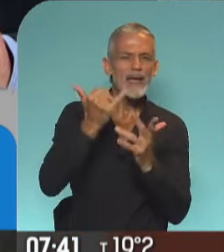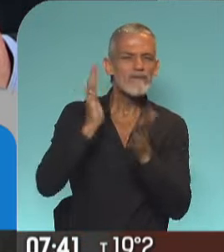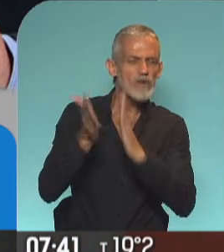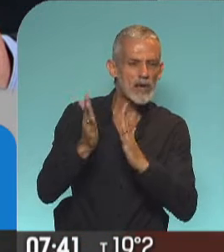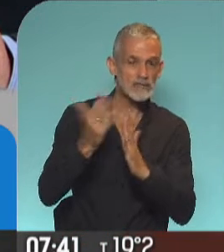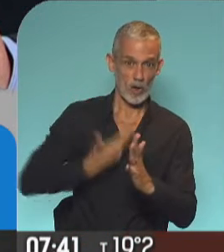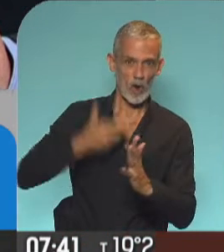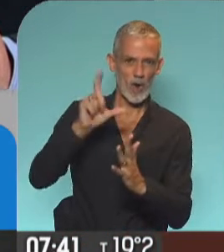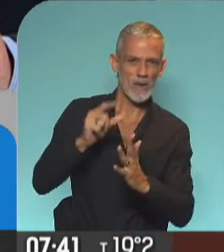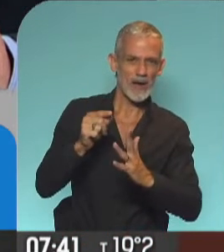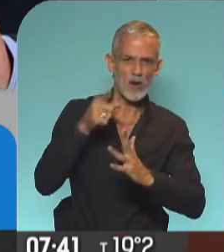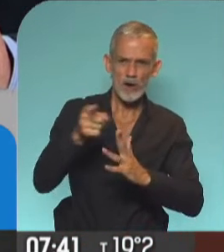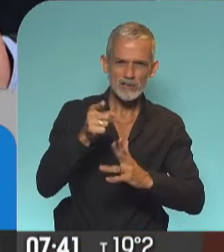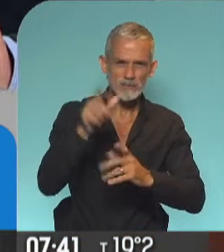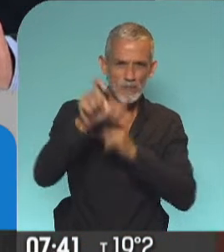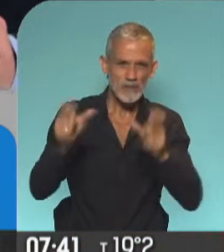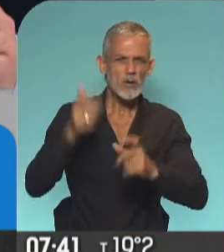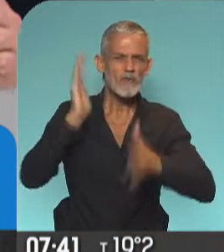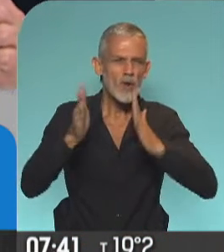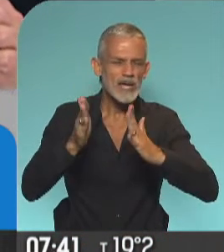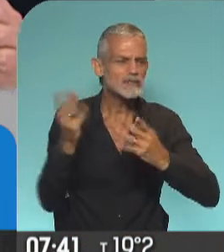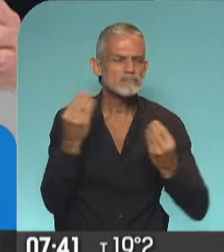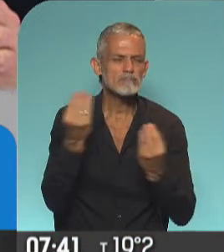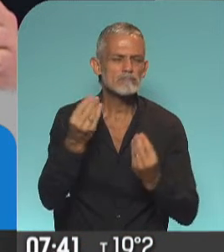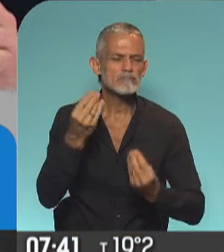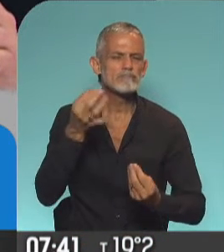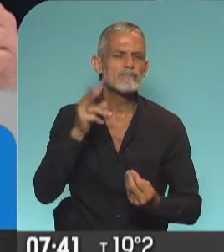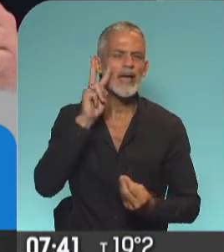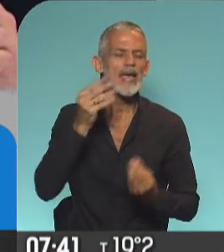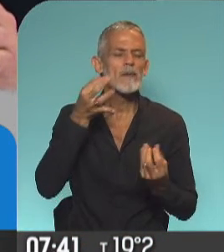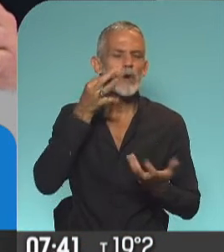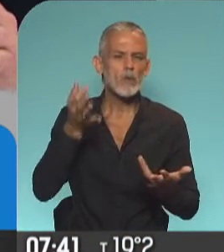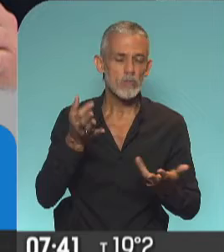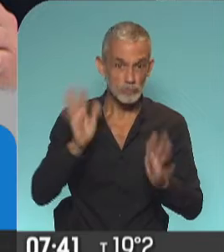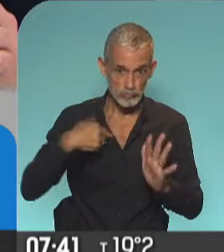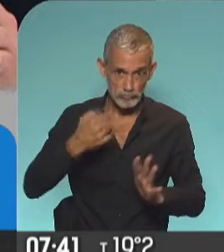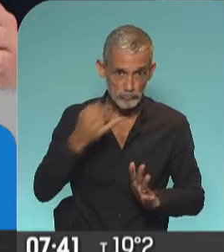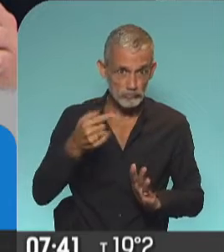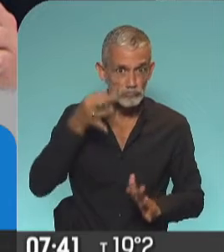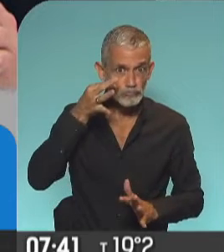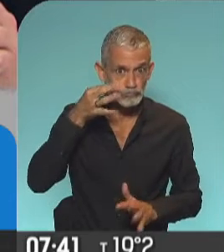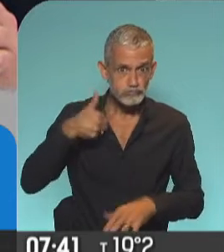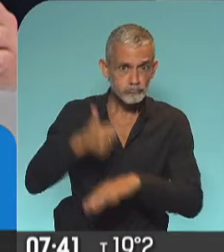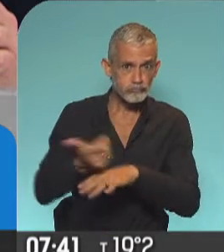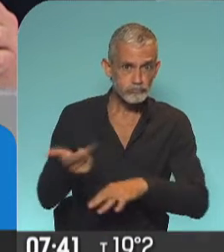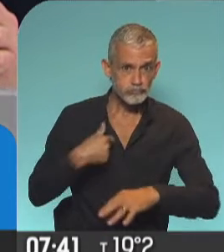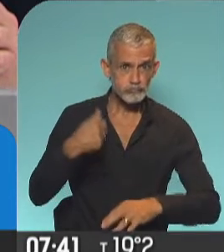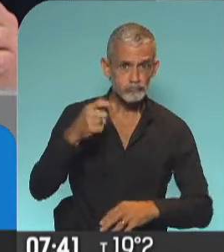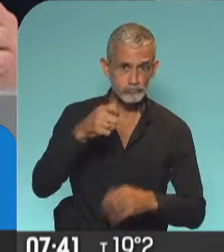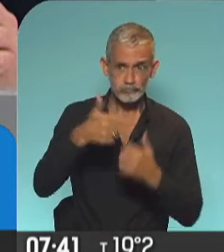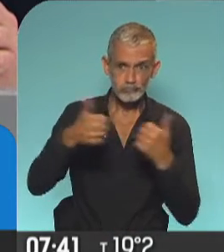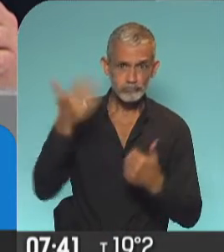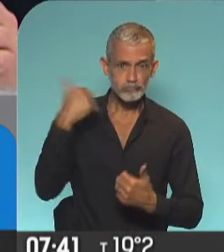de parte del gobierno con esas personas? ¿Qué es lo que usted percibió? No, estoy diciendo, ¿no? Estuve ahí, yo hice una conferencia de